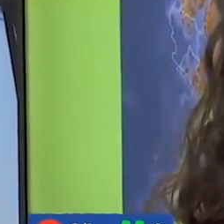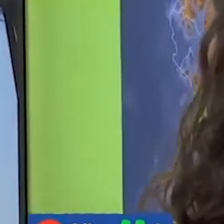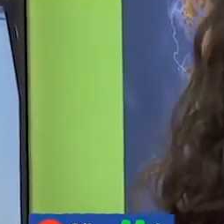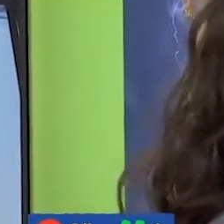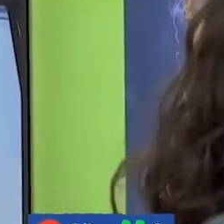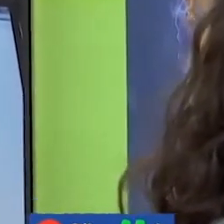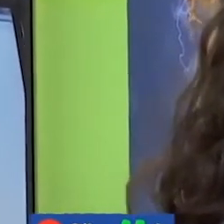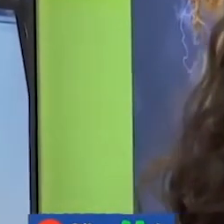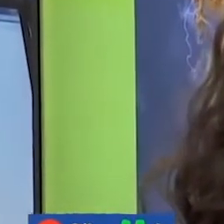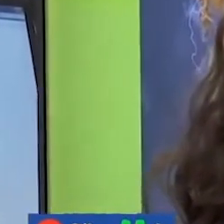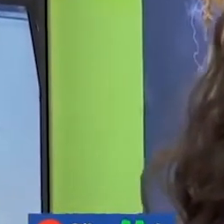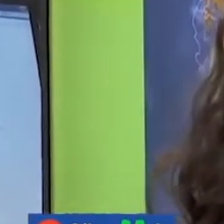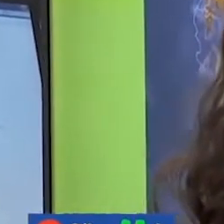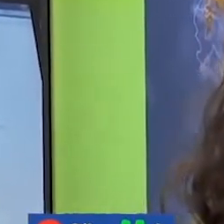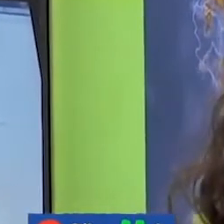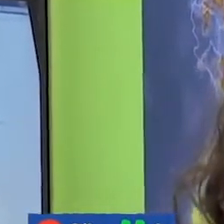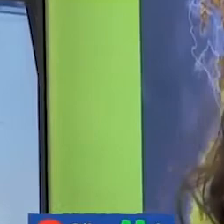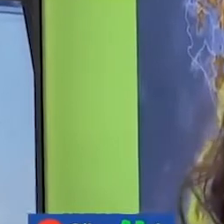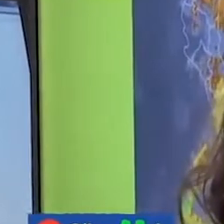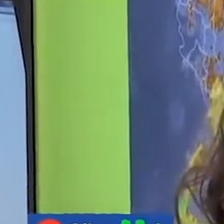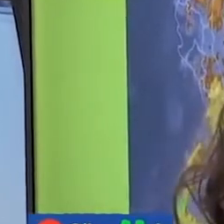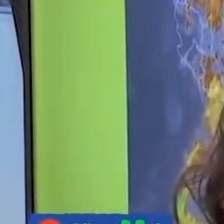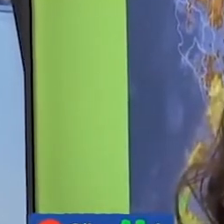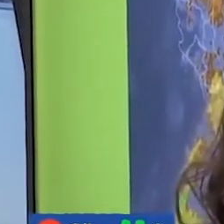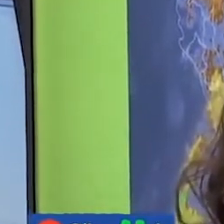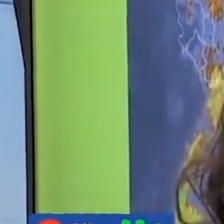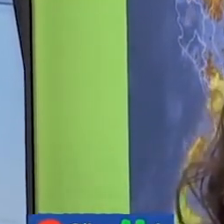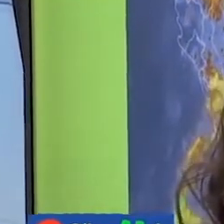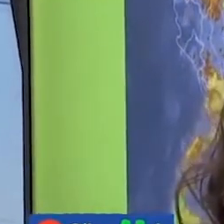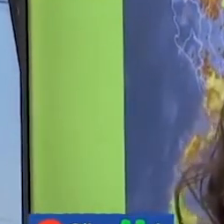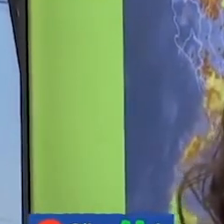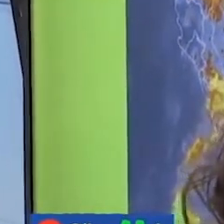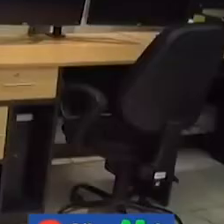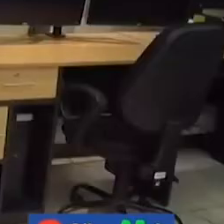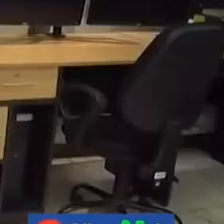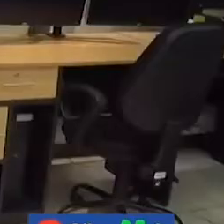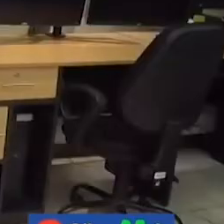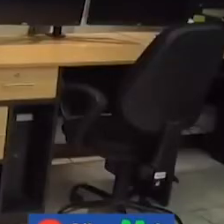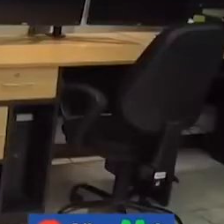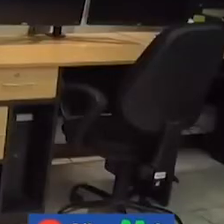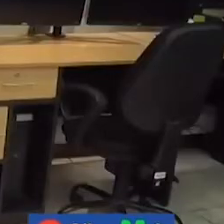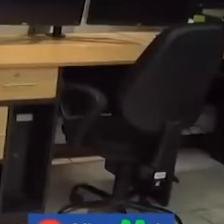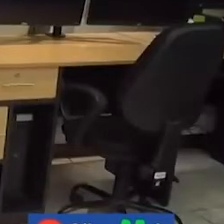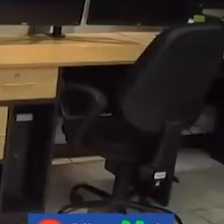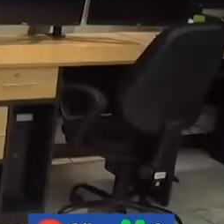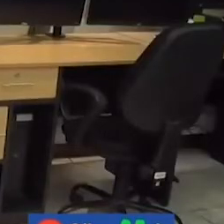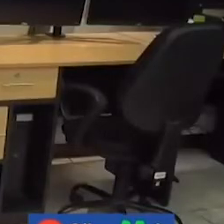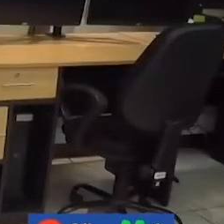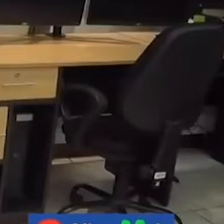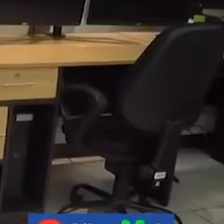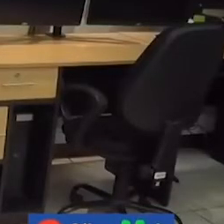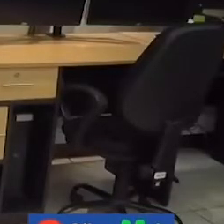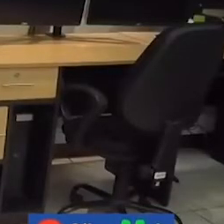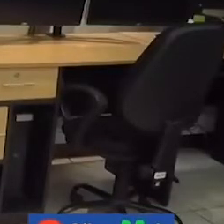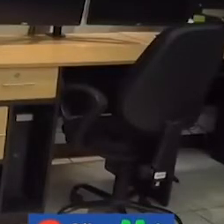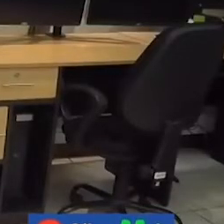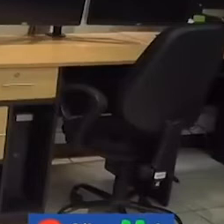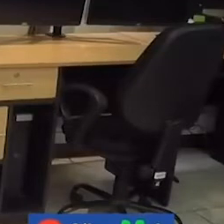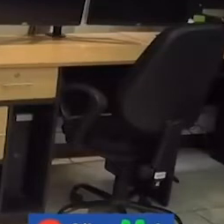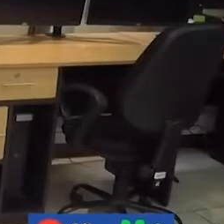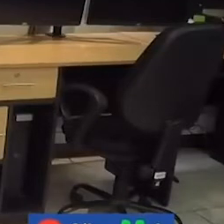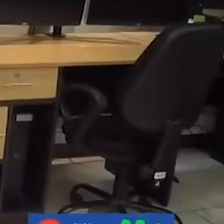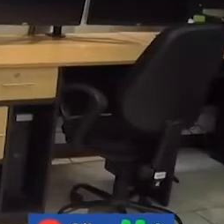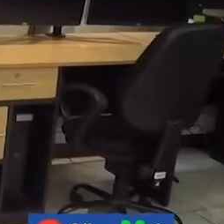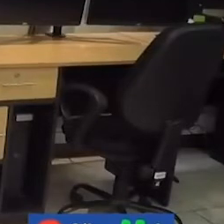llamaba mucho la atención del cielo. Pero el cielo en Lima siempre es gris Y cuando viajé a la selva me di cuenta que las nubes